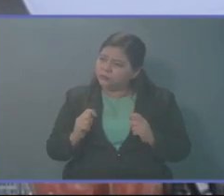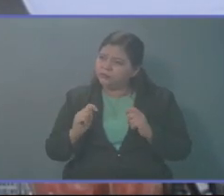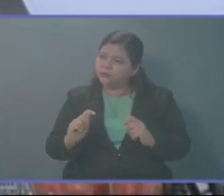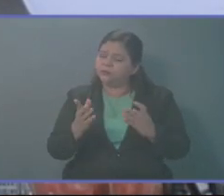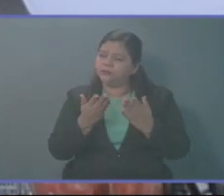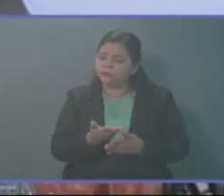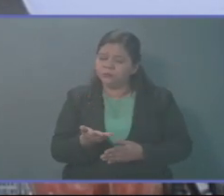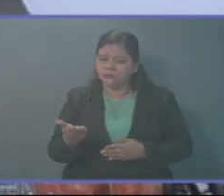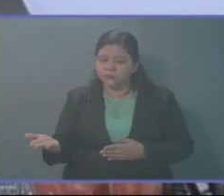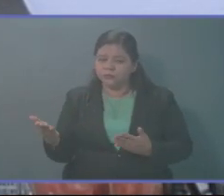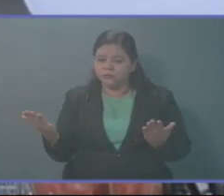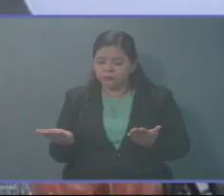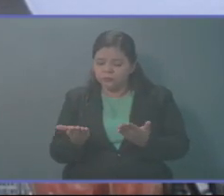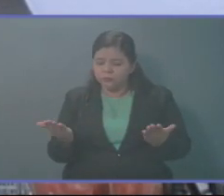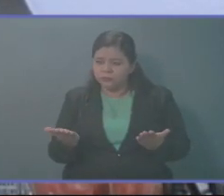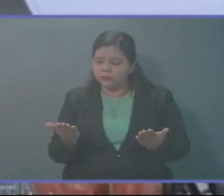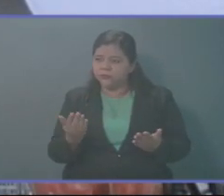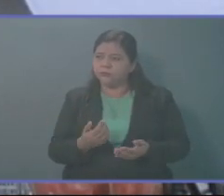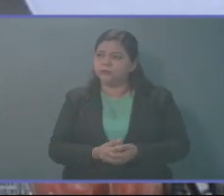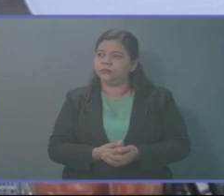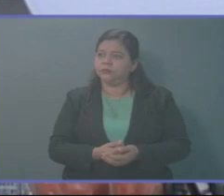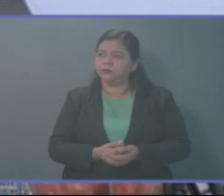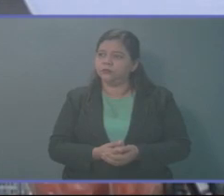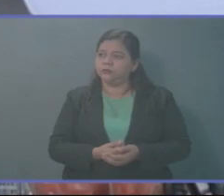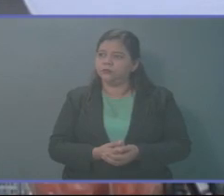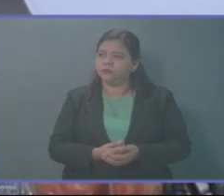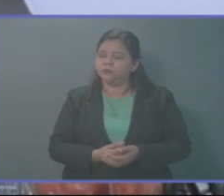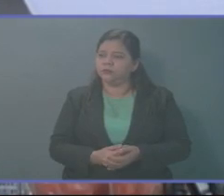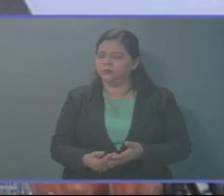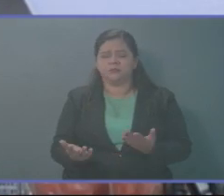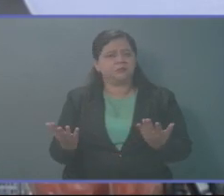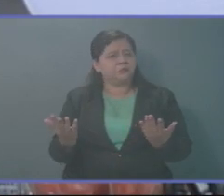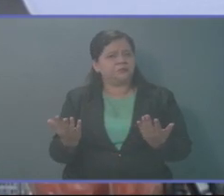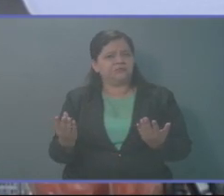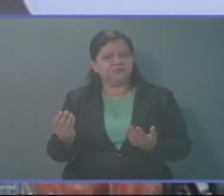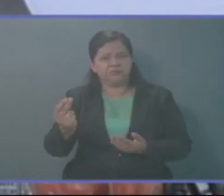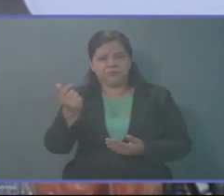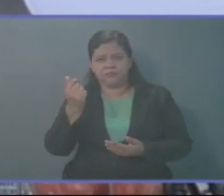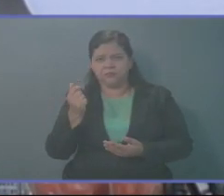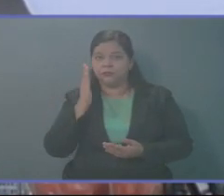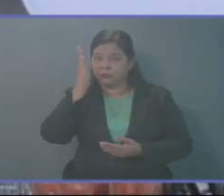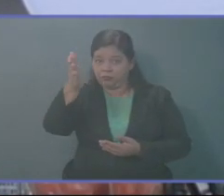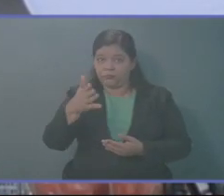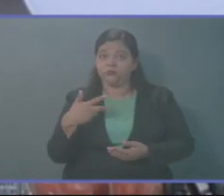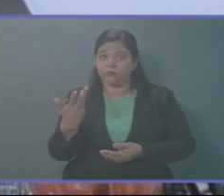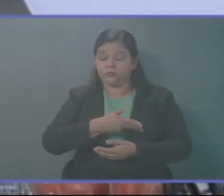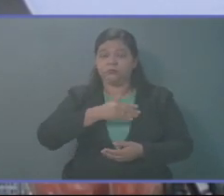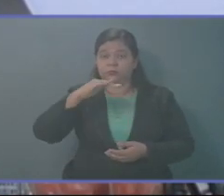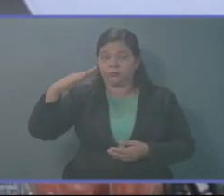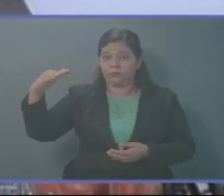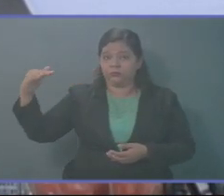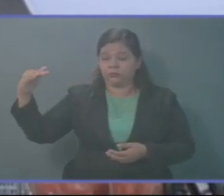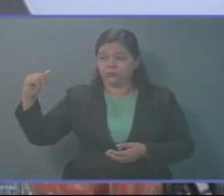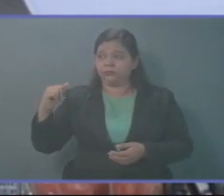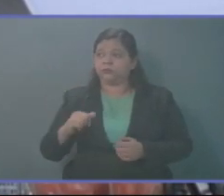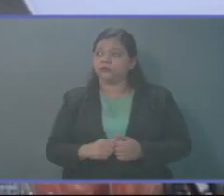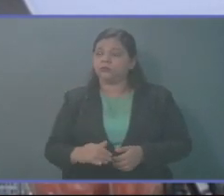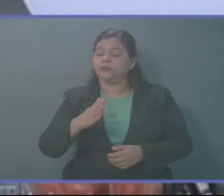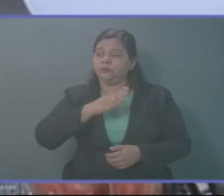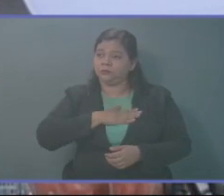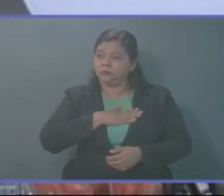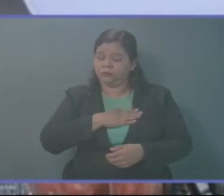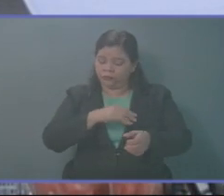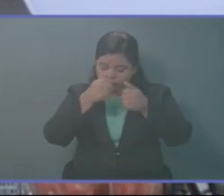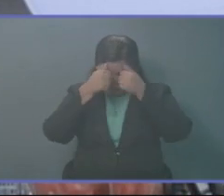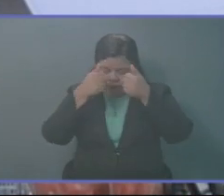que menos nos cueste a la larga como país. Y yo sí coincido